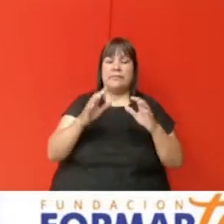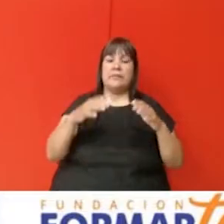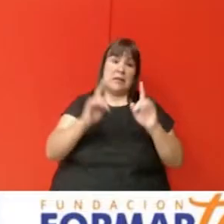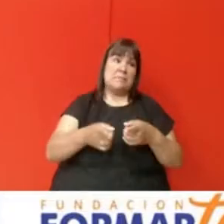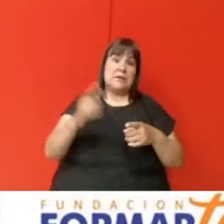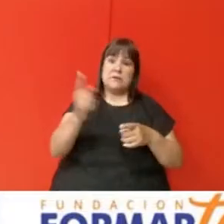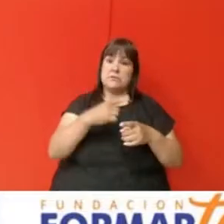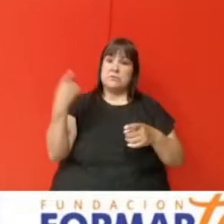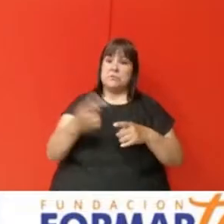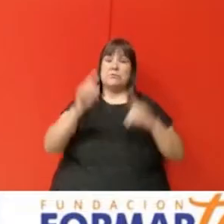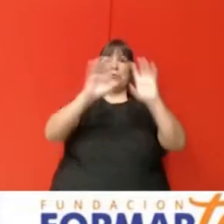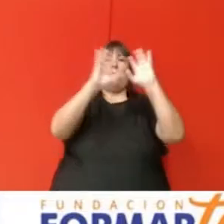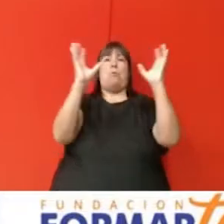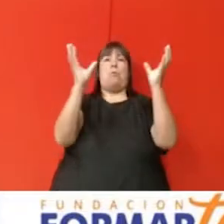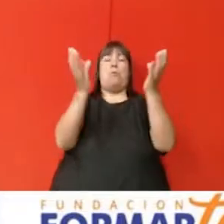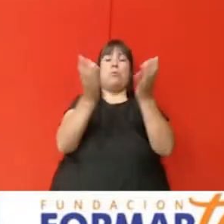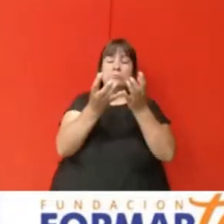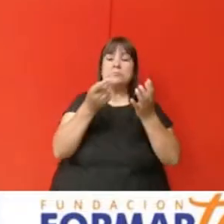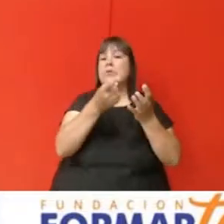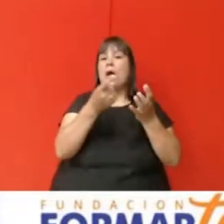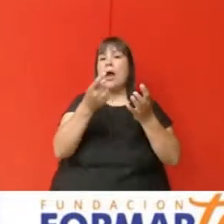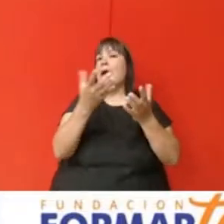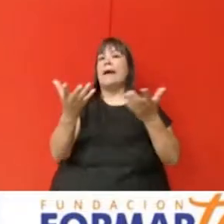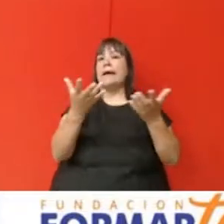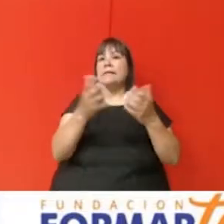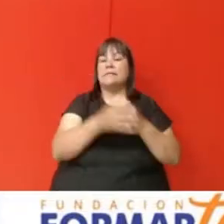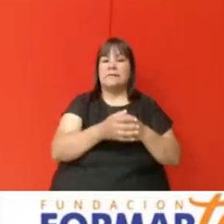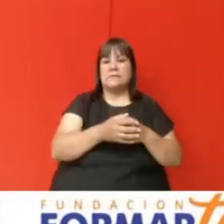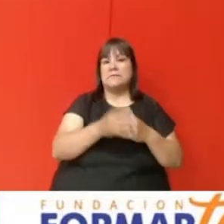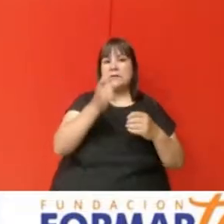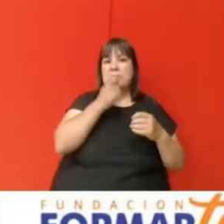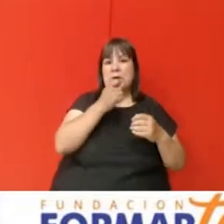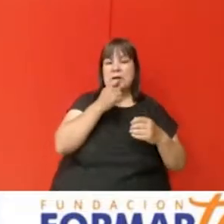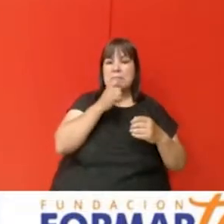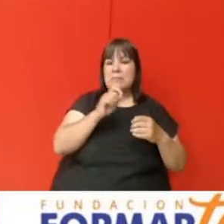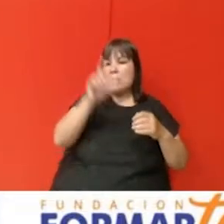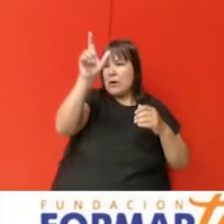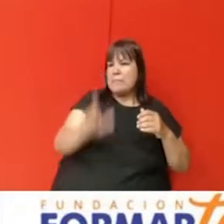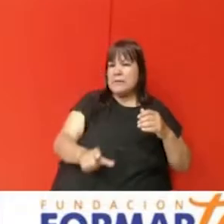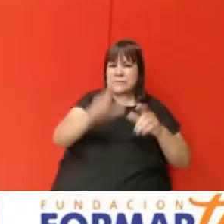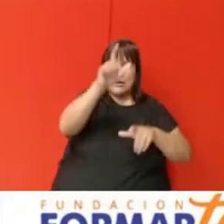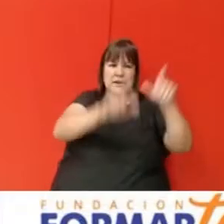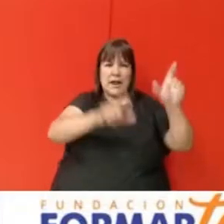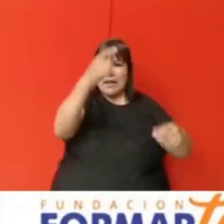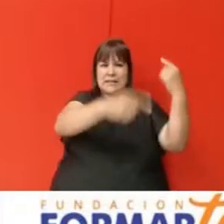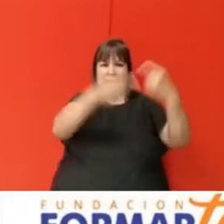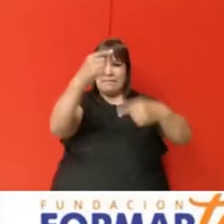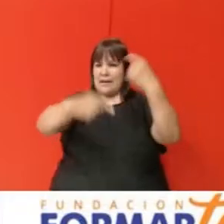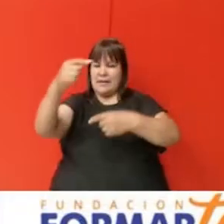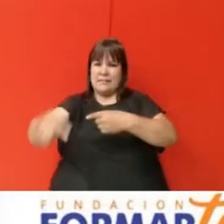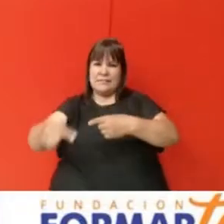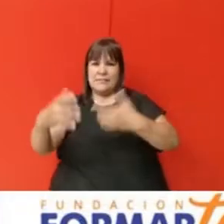generalmente en salud decimos signos y síntomas, ¿no? Nos movemos ahí. Pero en realidad nos movemos en un